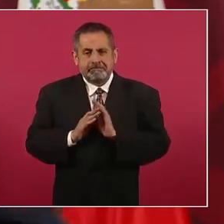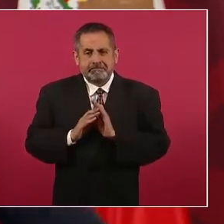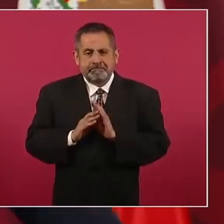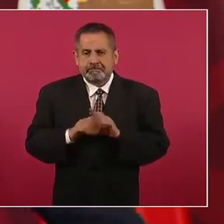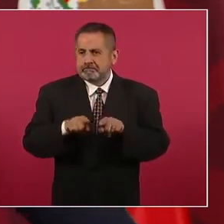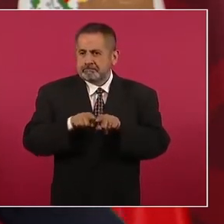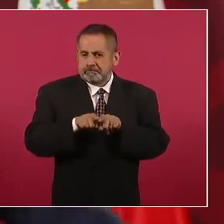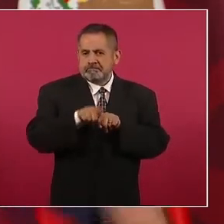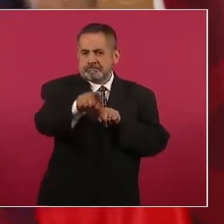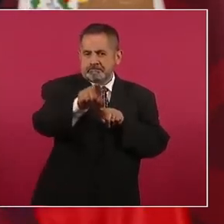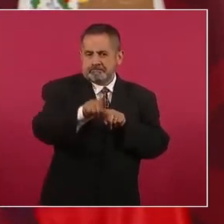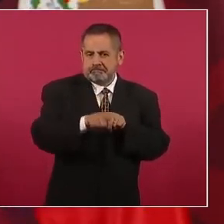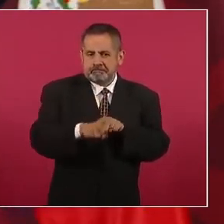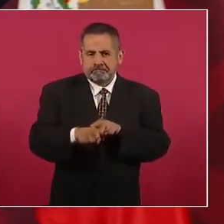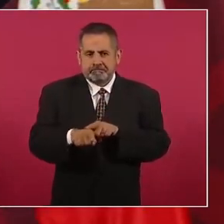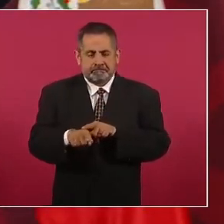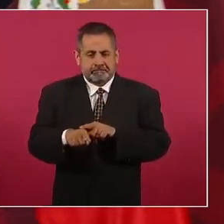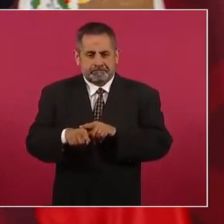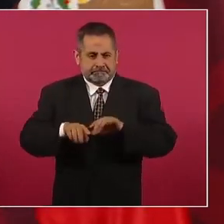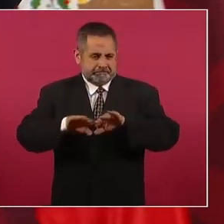que era abrir,